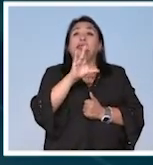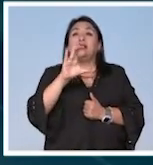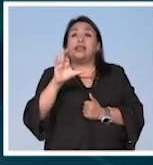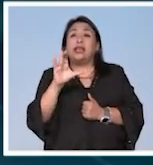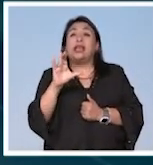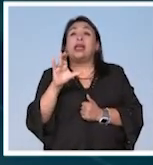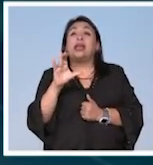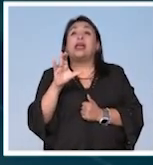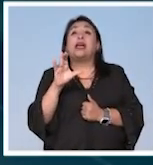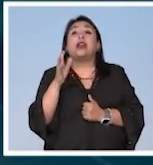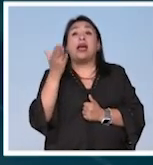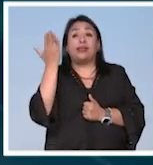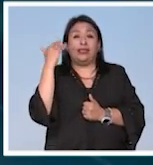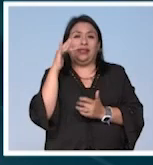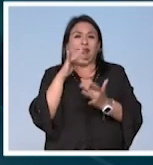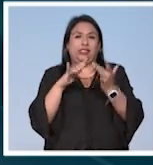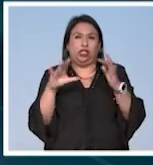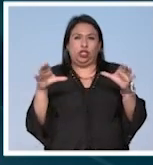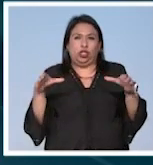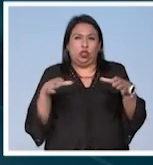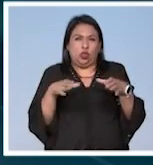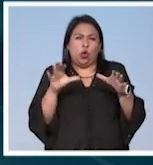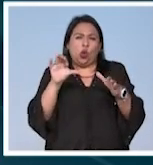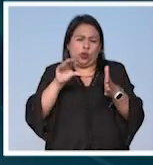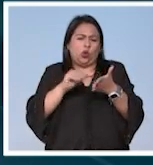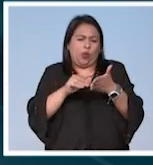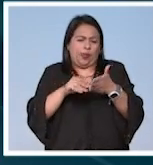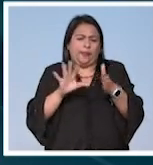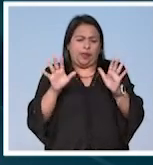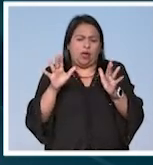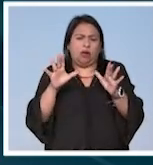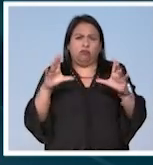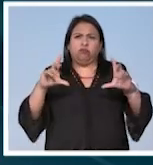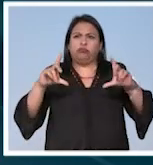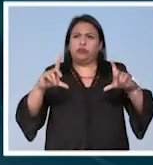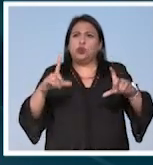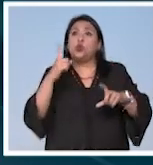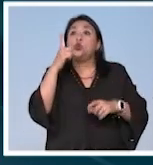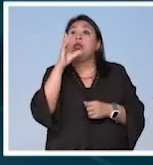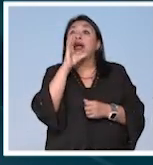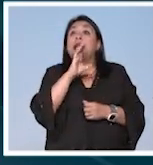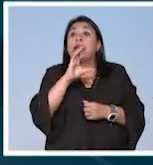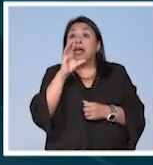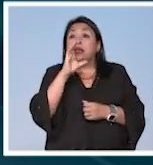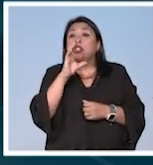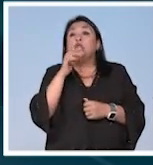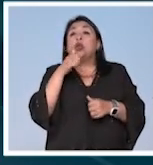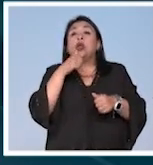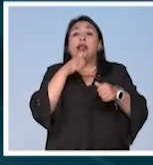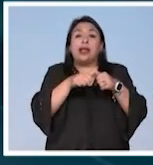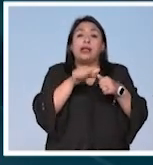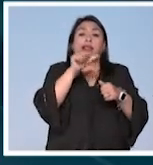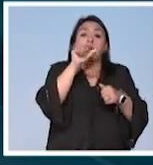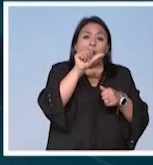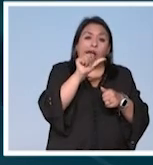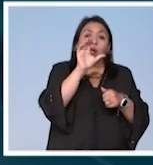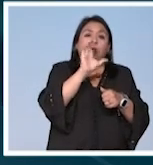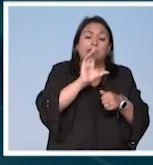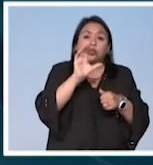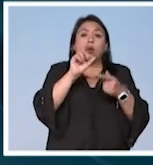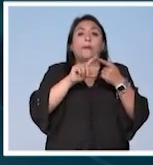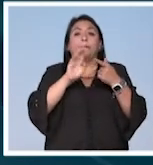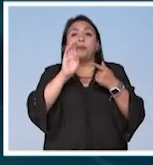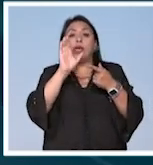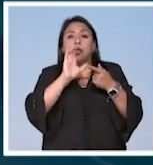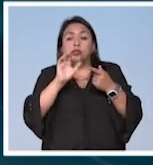es un es un fue un disco bueno y sigue siendo de una canción por cada letra del del alfabeto y la